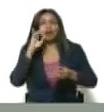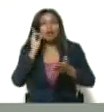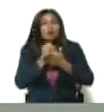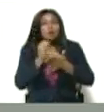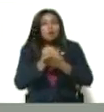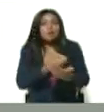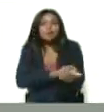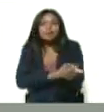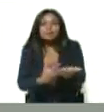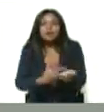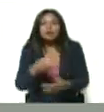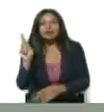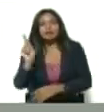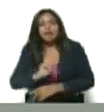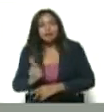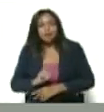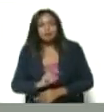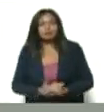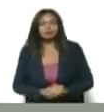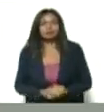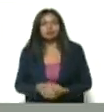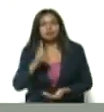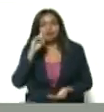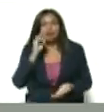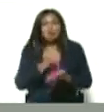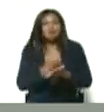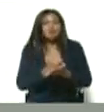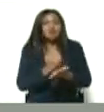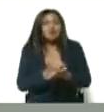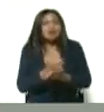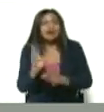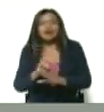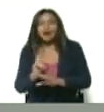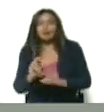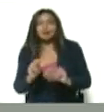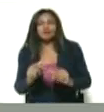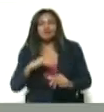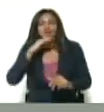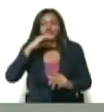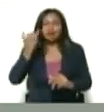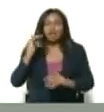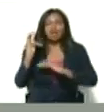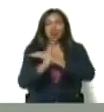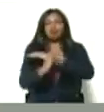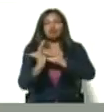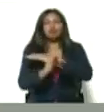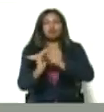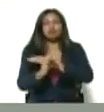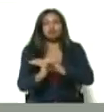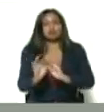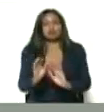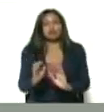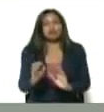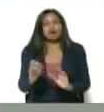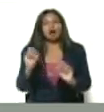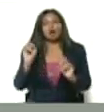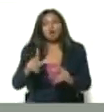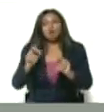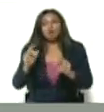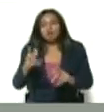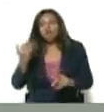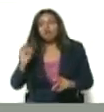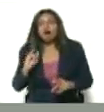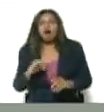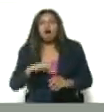sangre inmediata, la prueba rápida que hay suficiente ahí en la frontera, afortunadamente. A todos hay que hacerle la